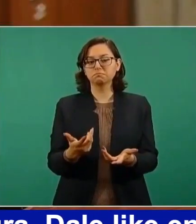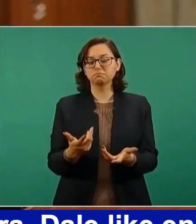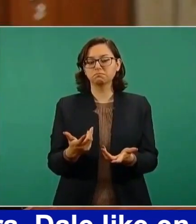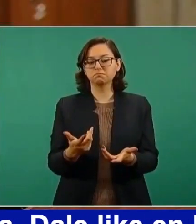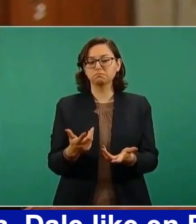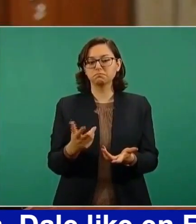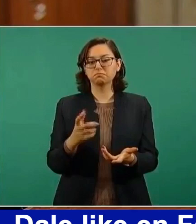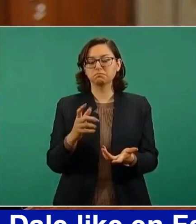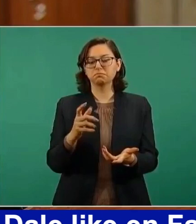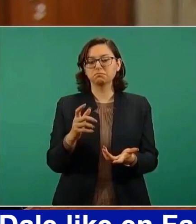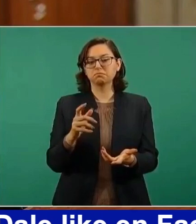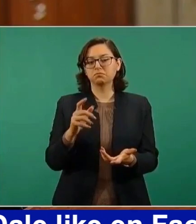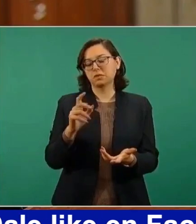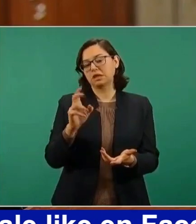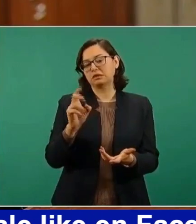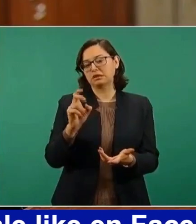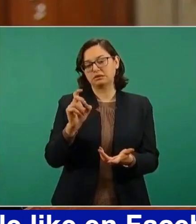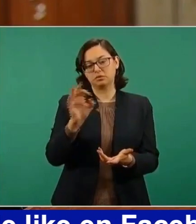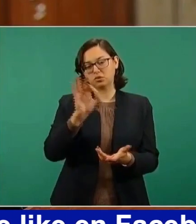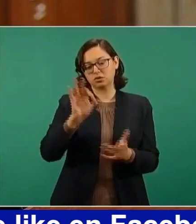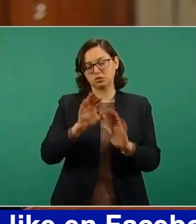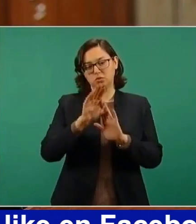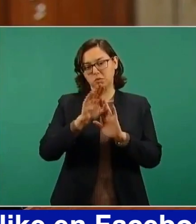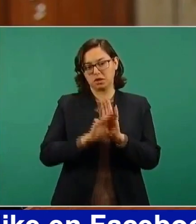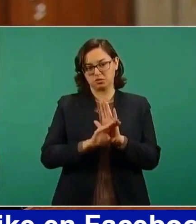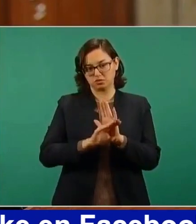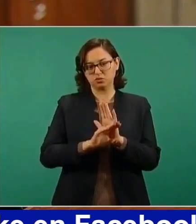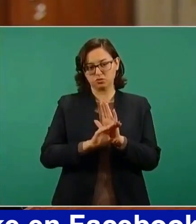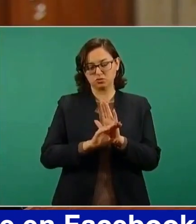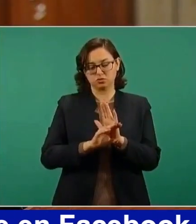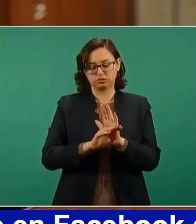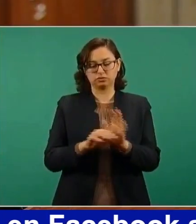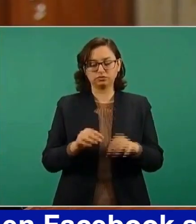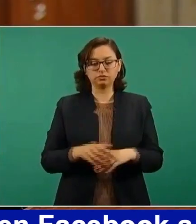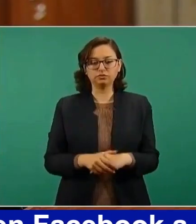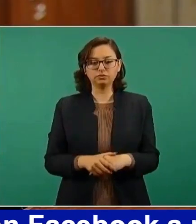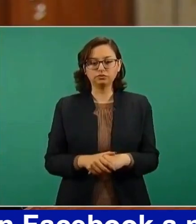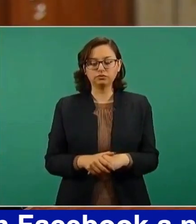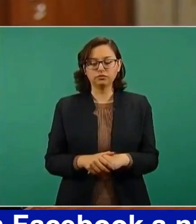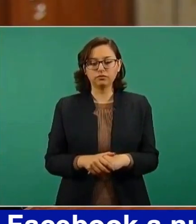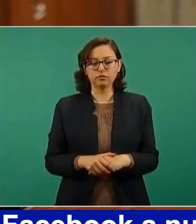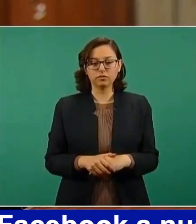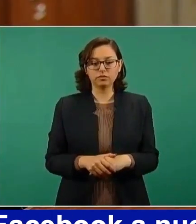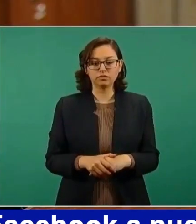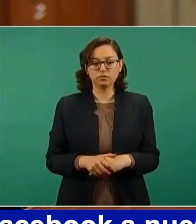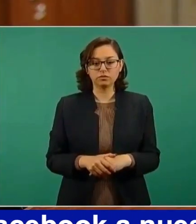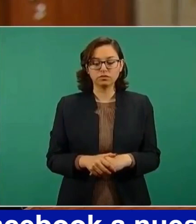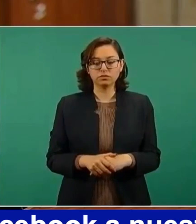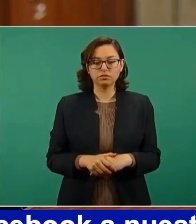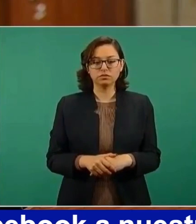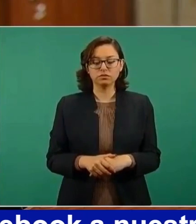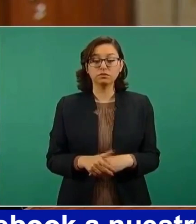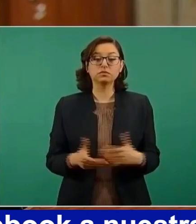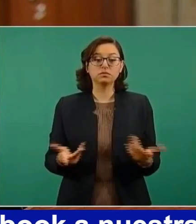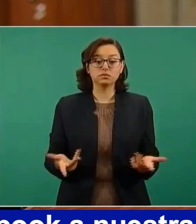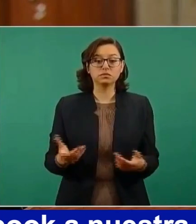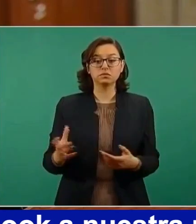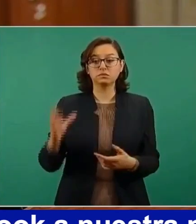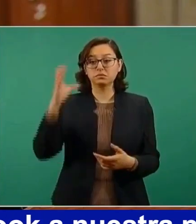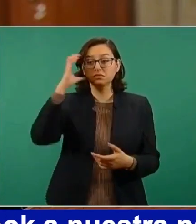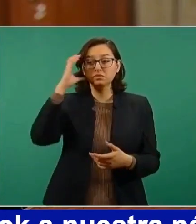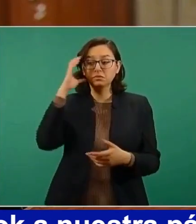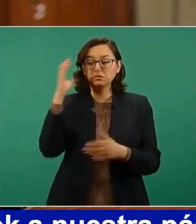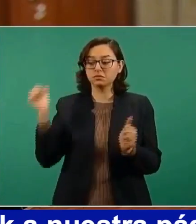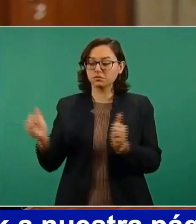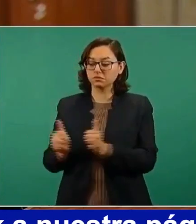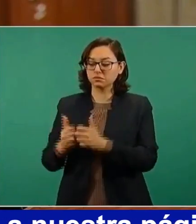el 24 en menos del 30%, que en cuanto a las disponibles en el país,